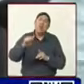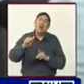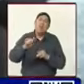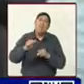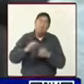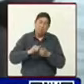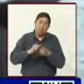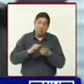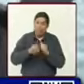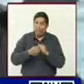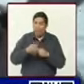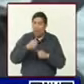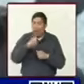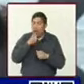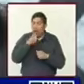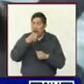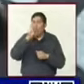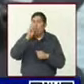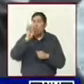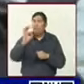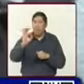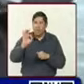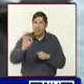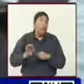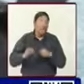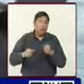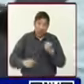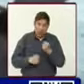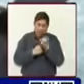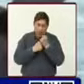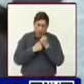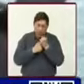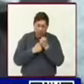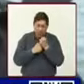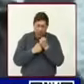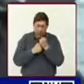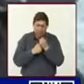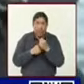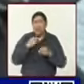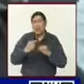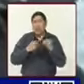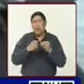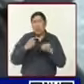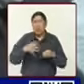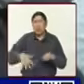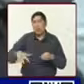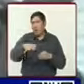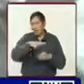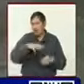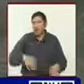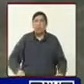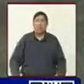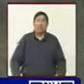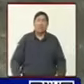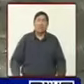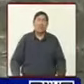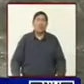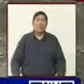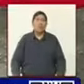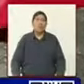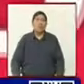Podemos coordinar con el municipio, justamente darles algún asesoramiento respecto de seguridad de presas, ¿no?